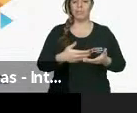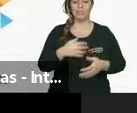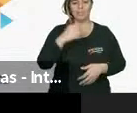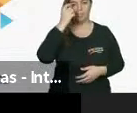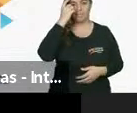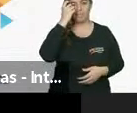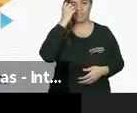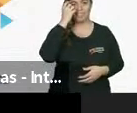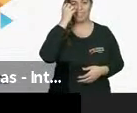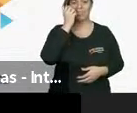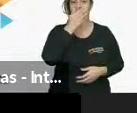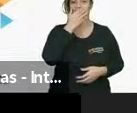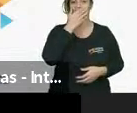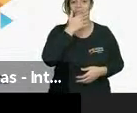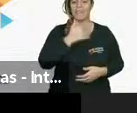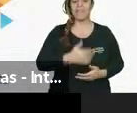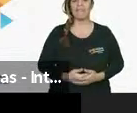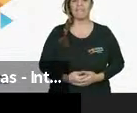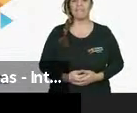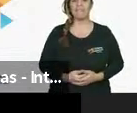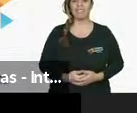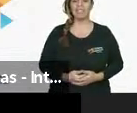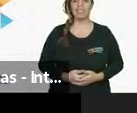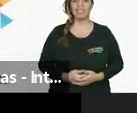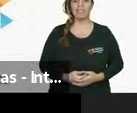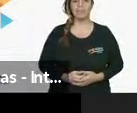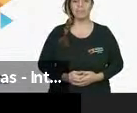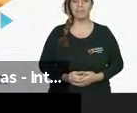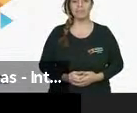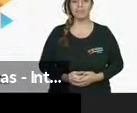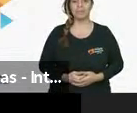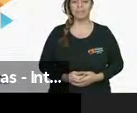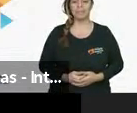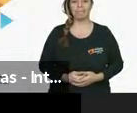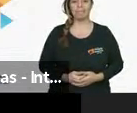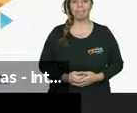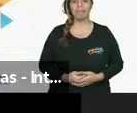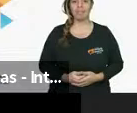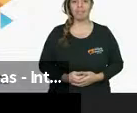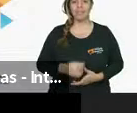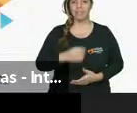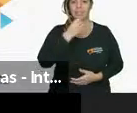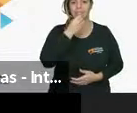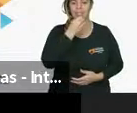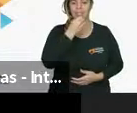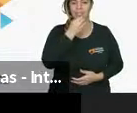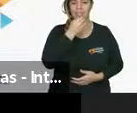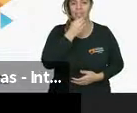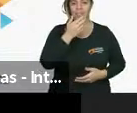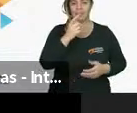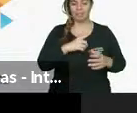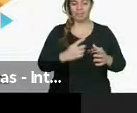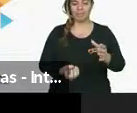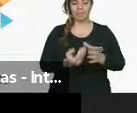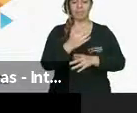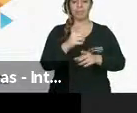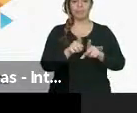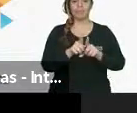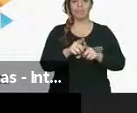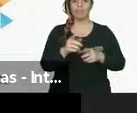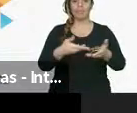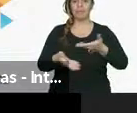dependiente. Dicho de otro modo, el nicho de un organismo no preexiste, surge con él y cambia según sus